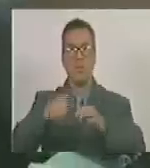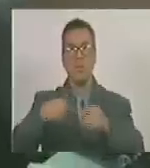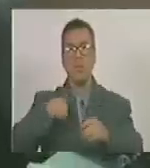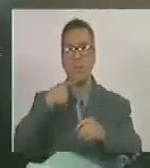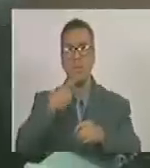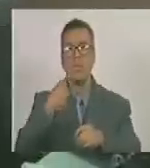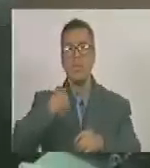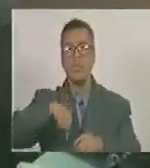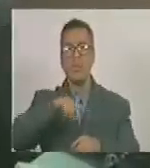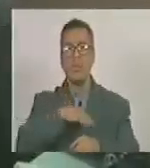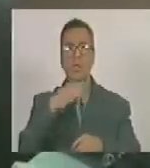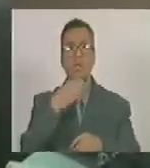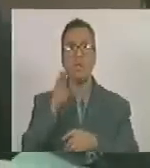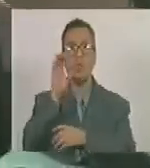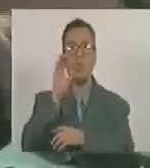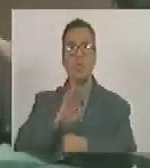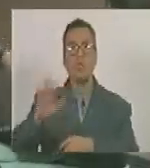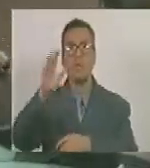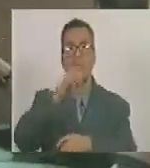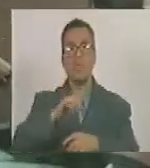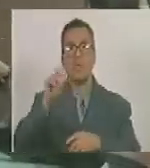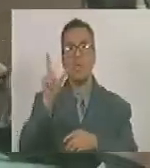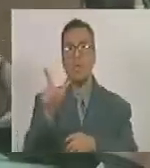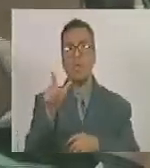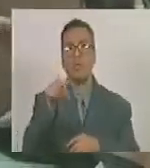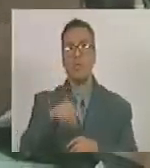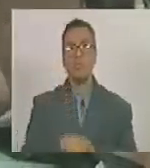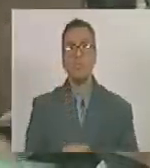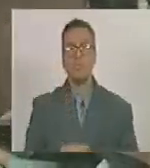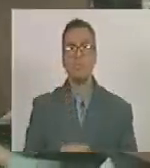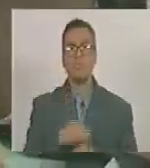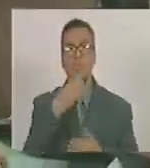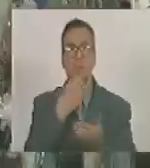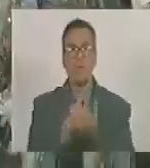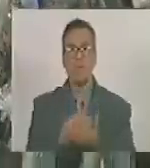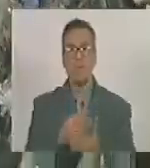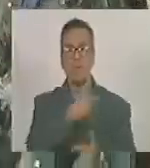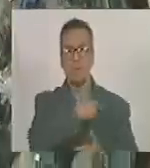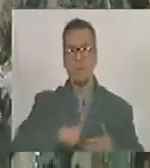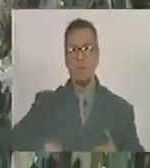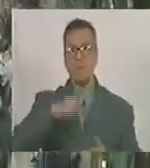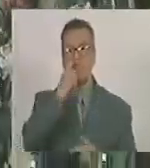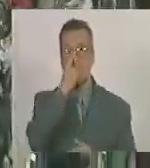pedimos nosotros en nombre del Partido Socialista Unido de Venezuela. Gracias, presidente.